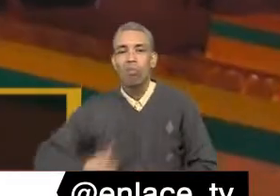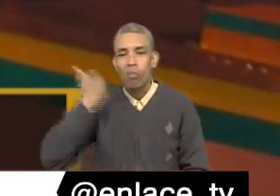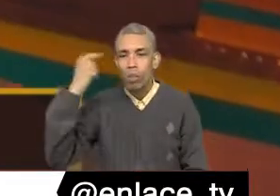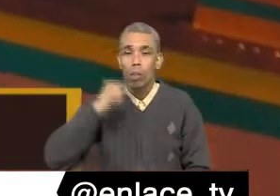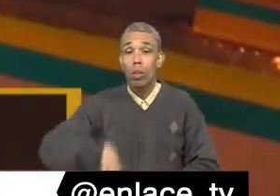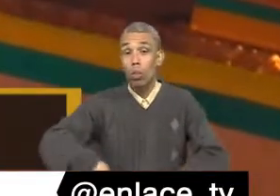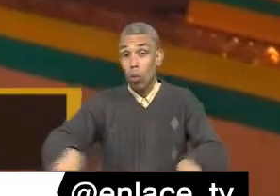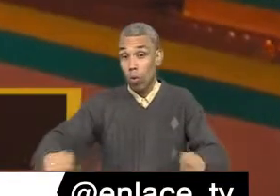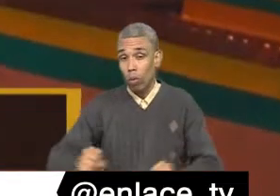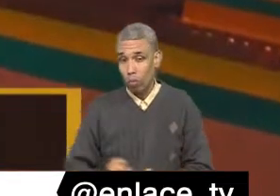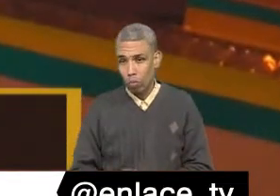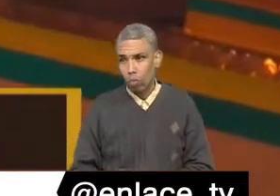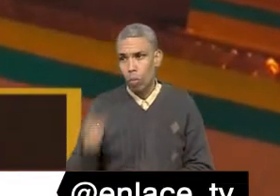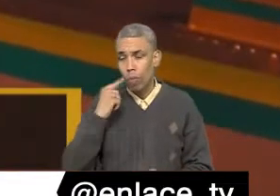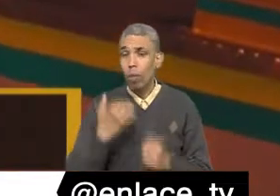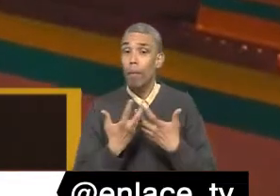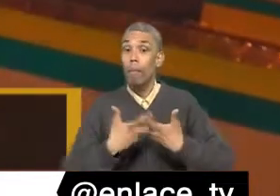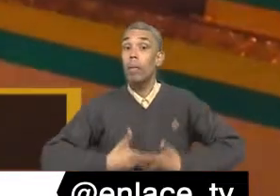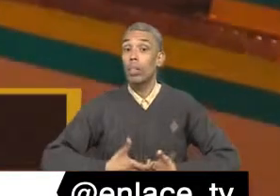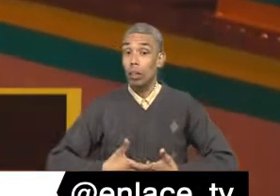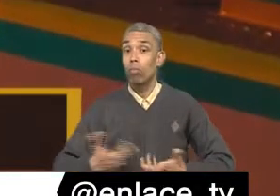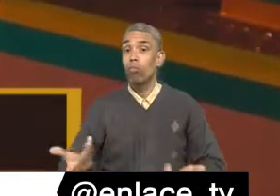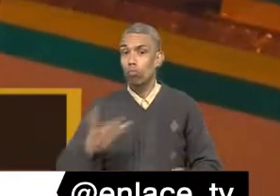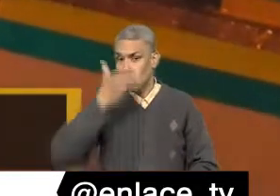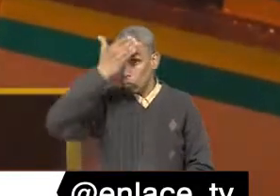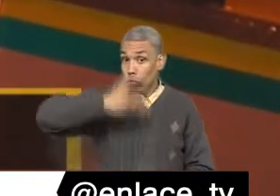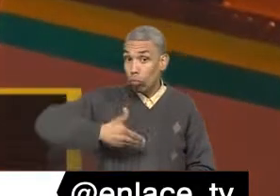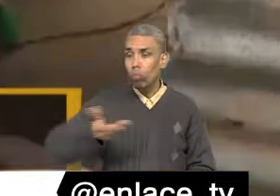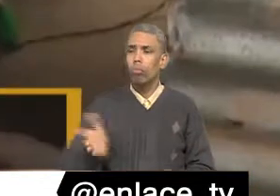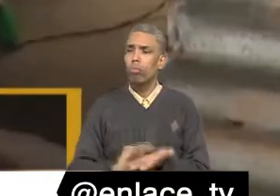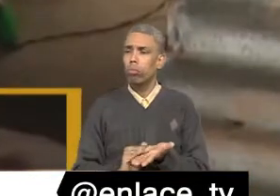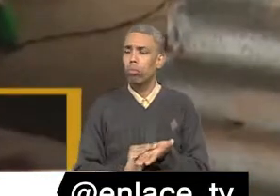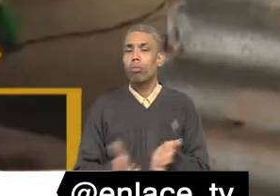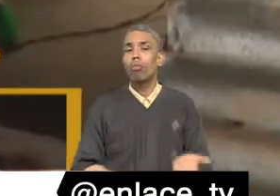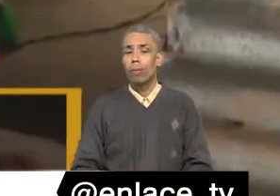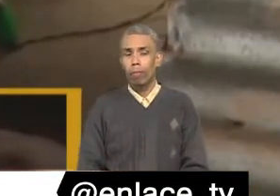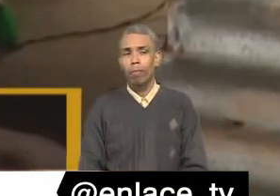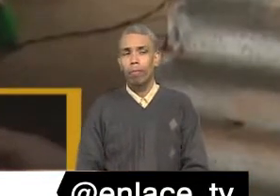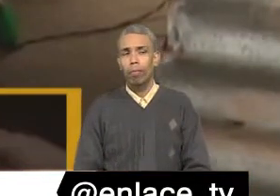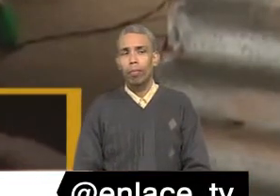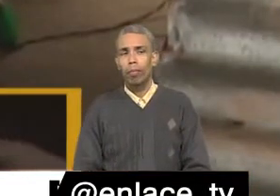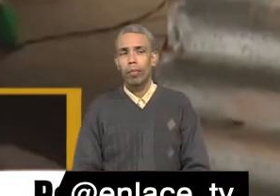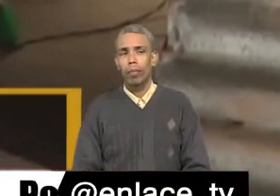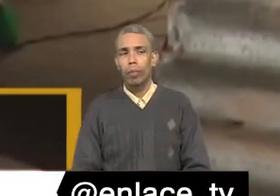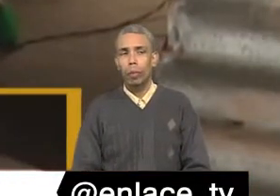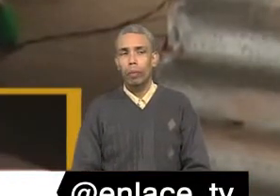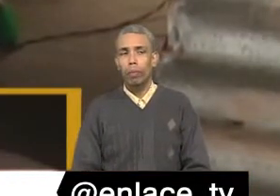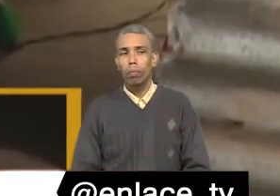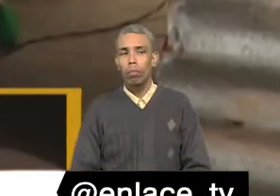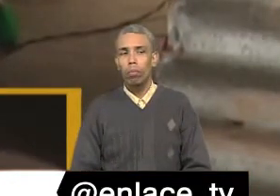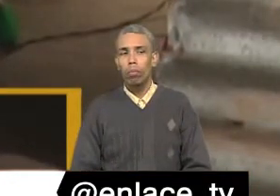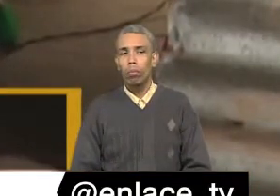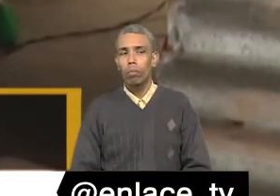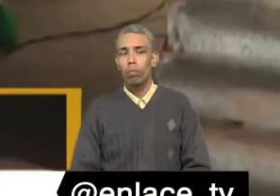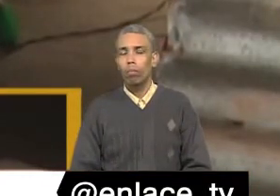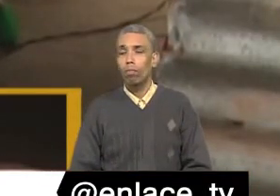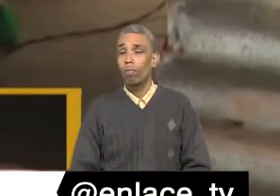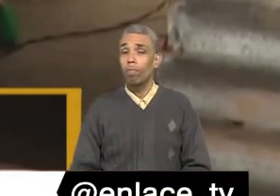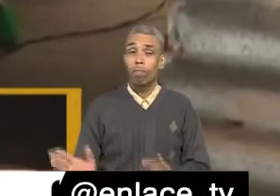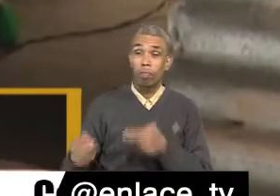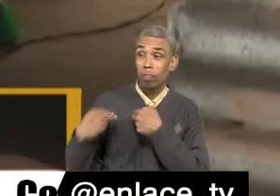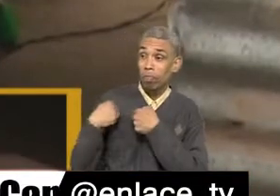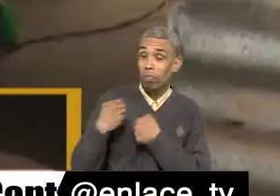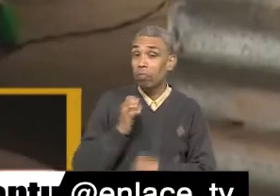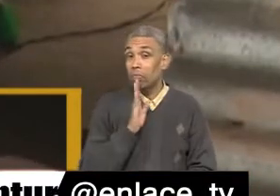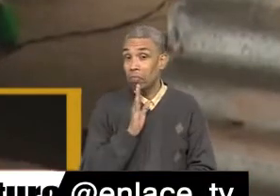de la reparación les responda. Prácticamente los responsables de este daño pues todavía no los distingo bien, pues únicamente se hace